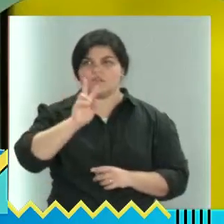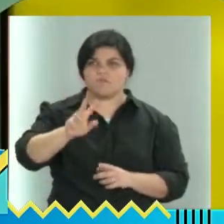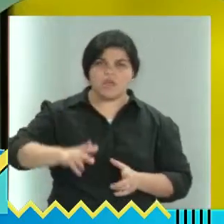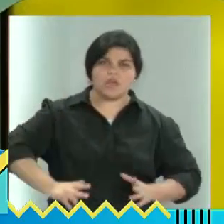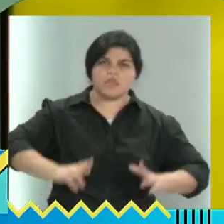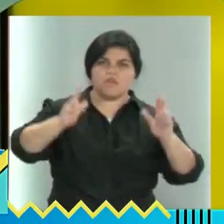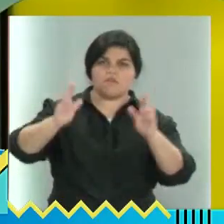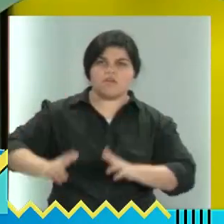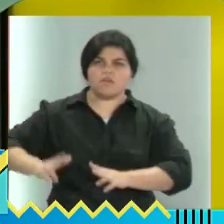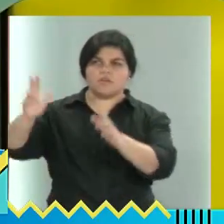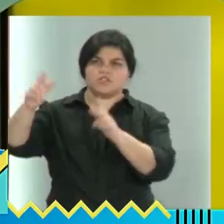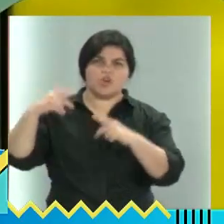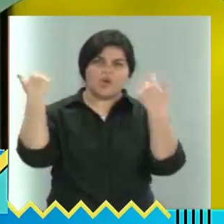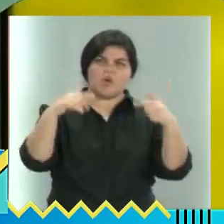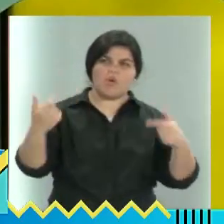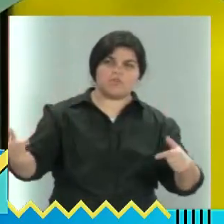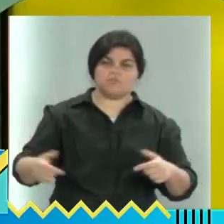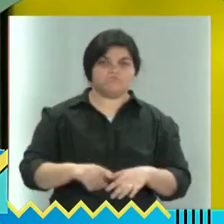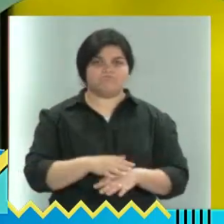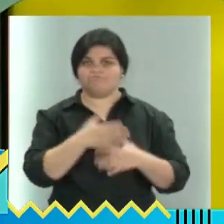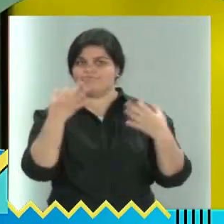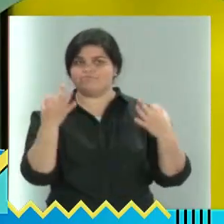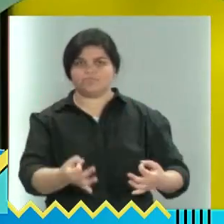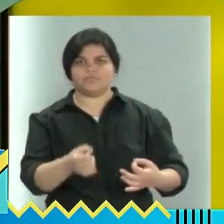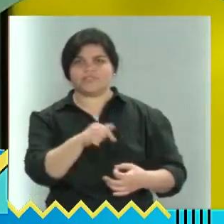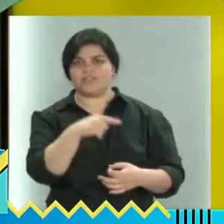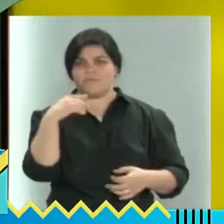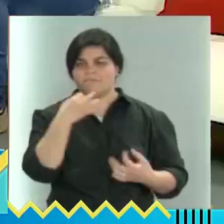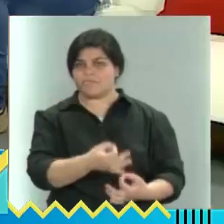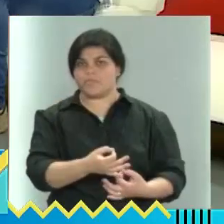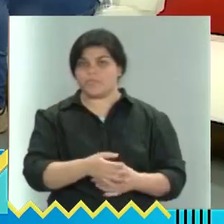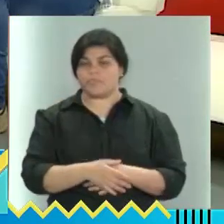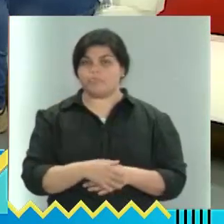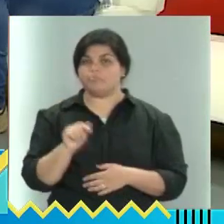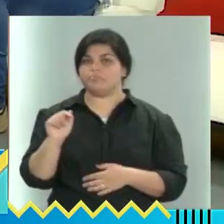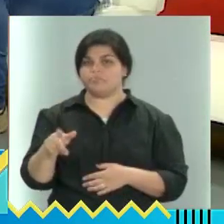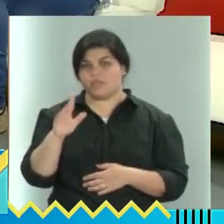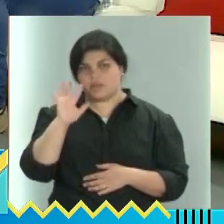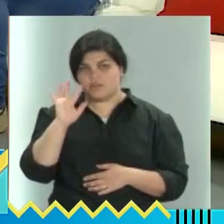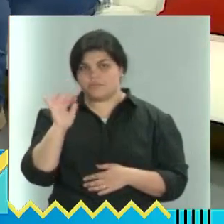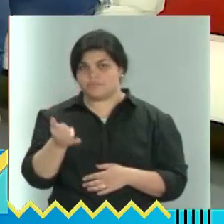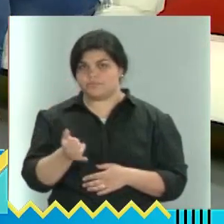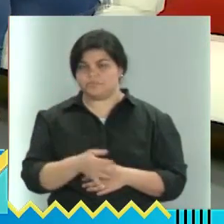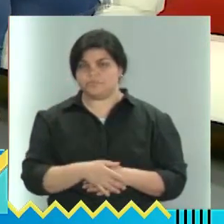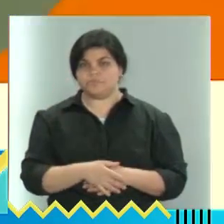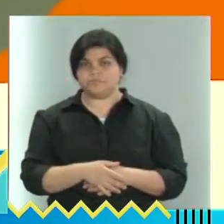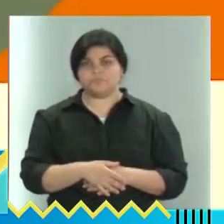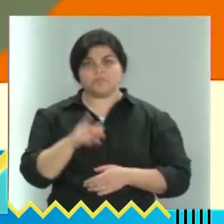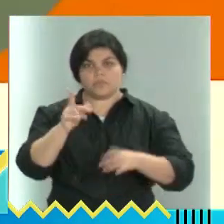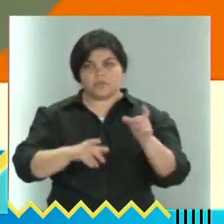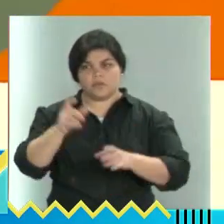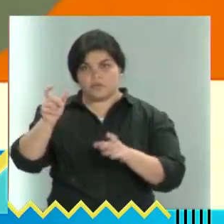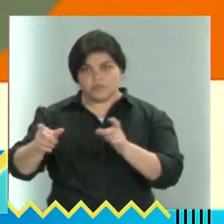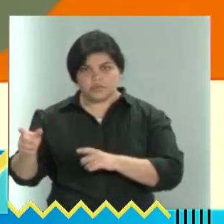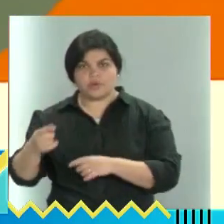que son más materialidad y esto es claro. Simple estructura. Fíjate que es los que han tenido la oportunidad de